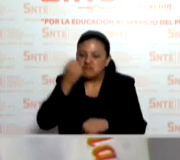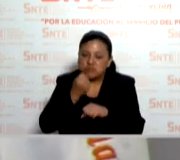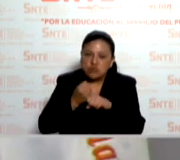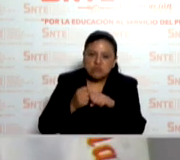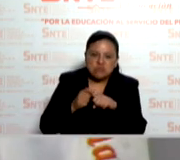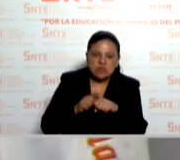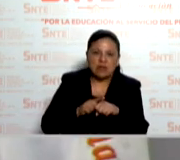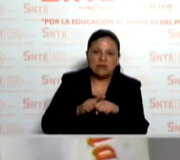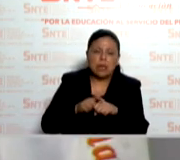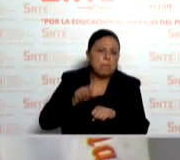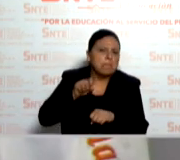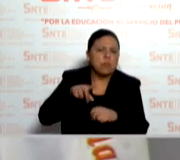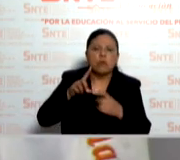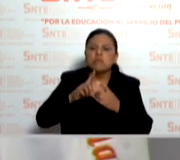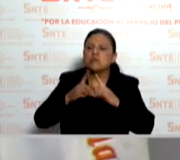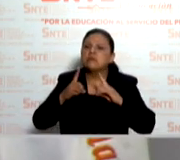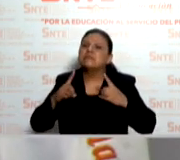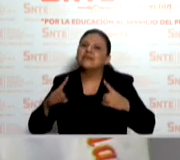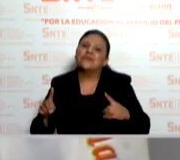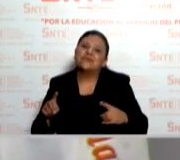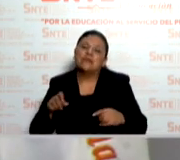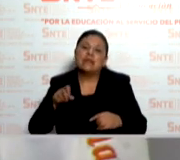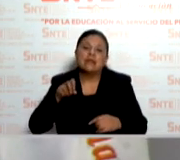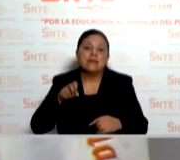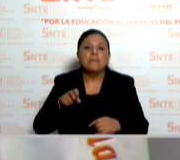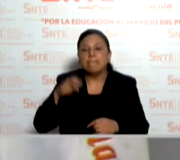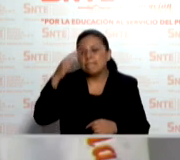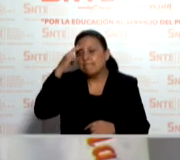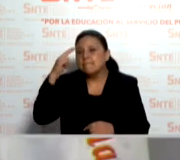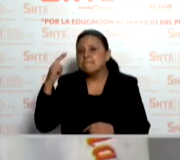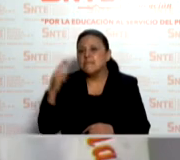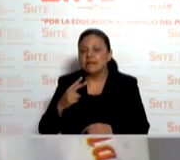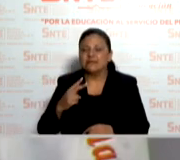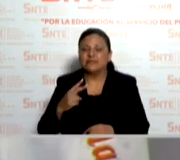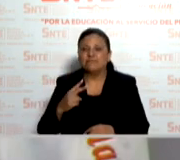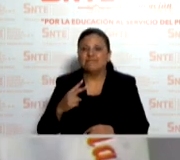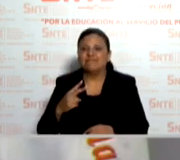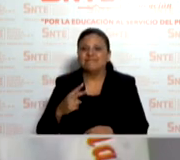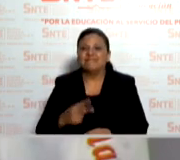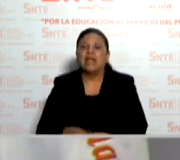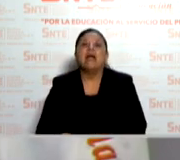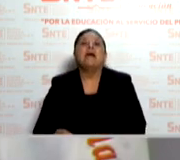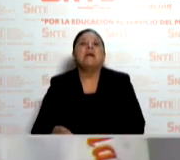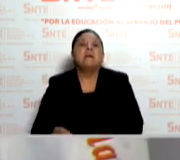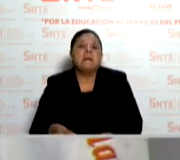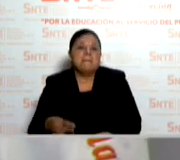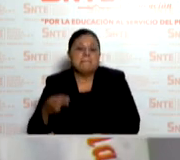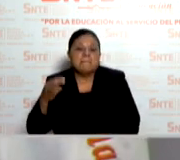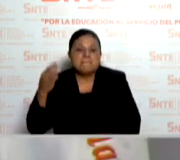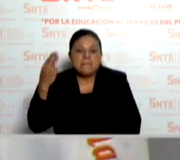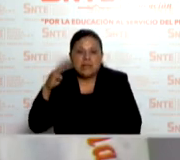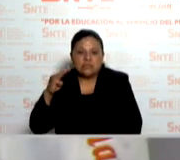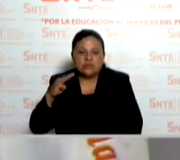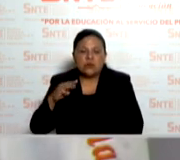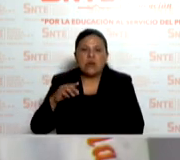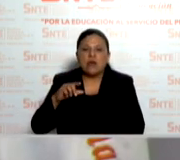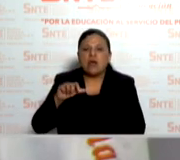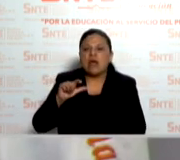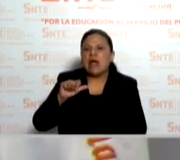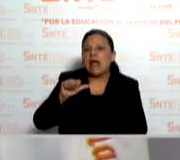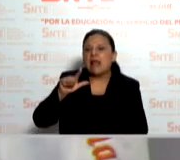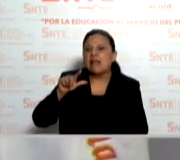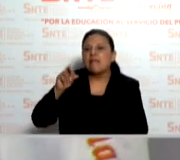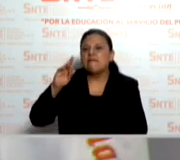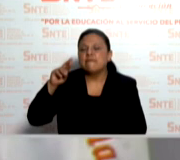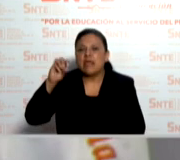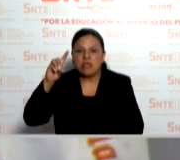el desarrollo de este maravilloso país. Maestro Alfredo Gómez Palacios, secretario